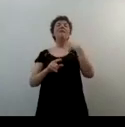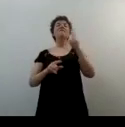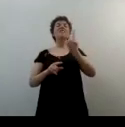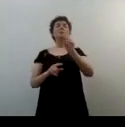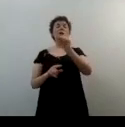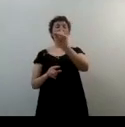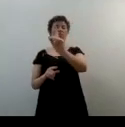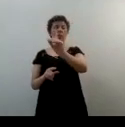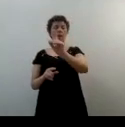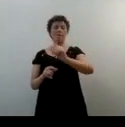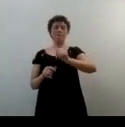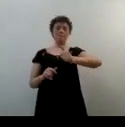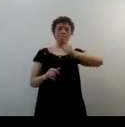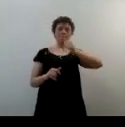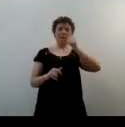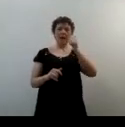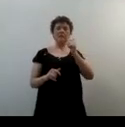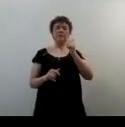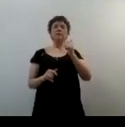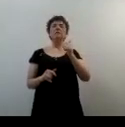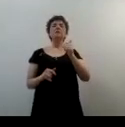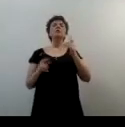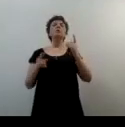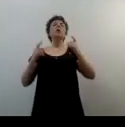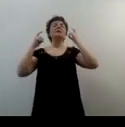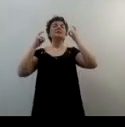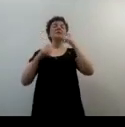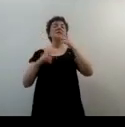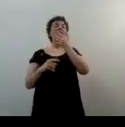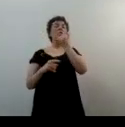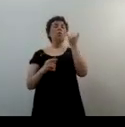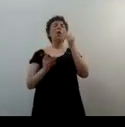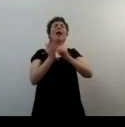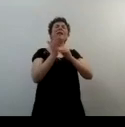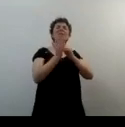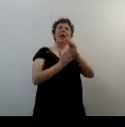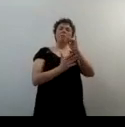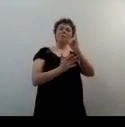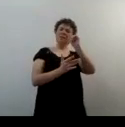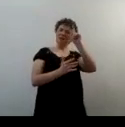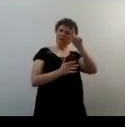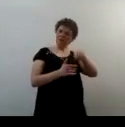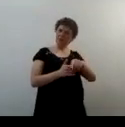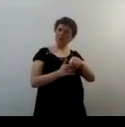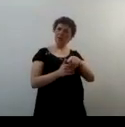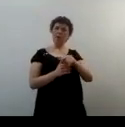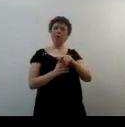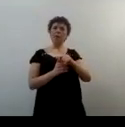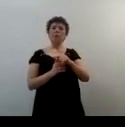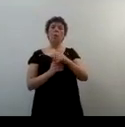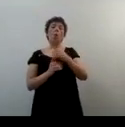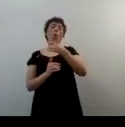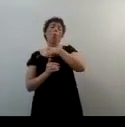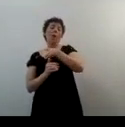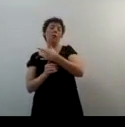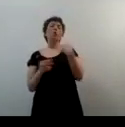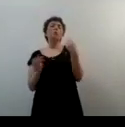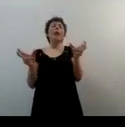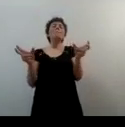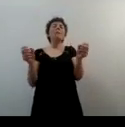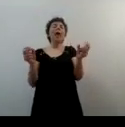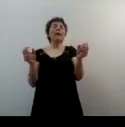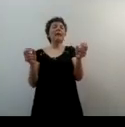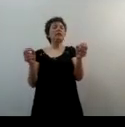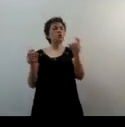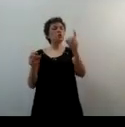y casi os voy a insistir más en el azul, que aunque tenga más grasa, tiene vitamina D, que en el blanco. O los mariscos, que es una buena fuente de otros